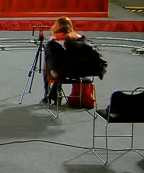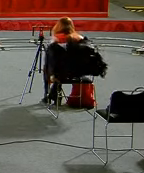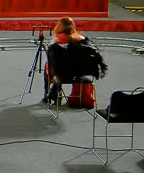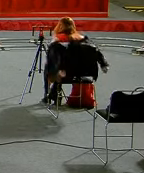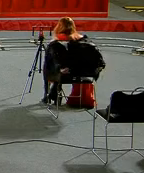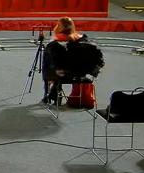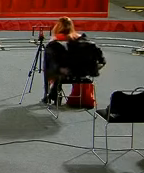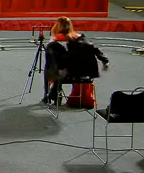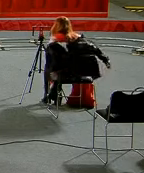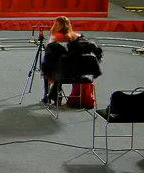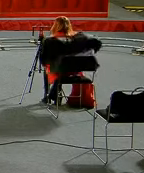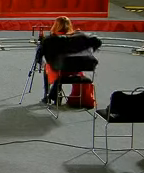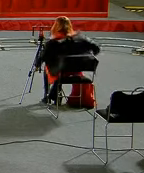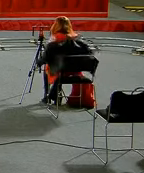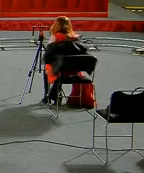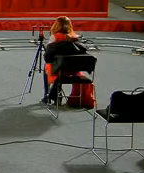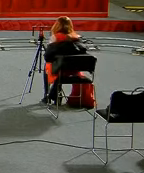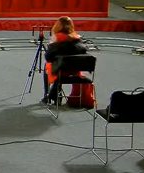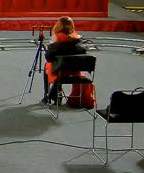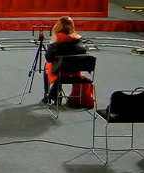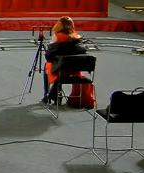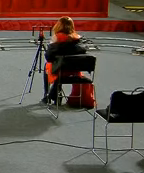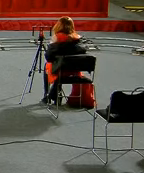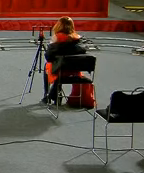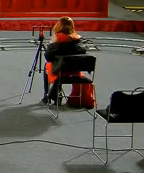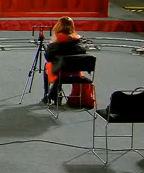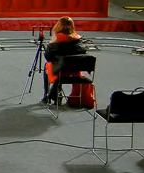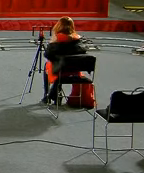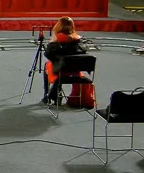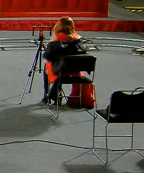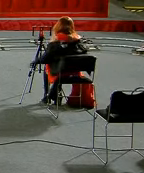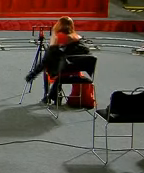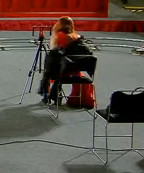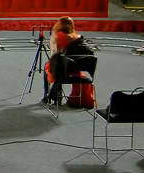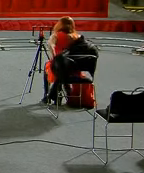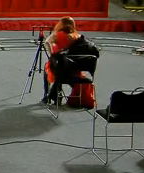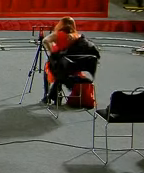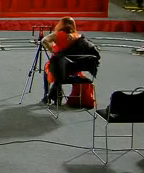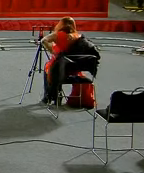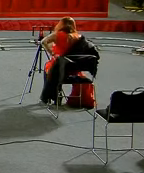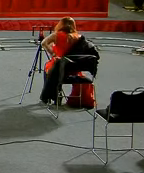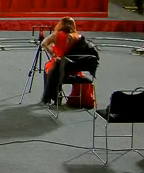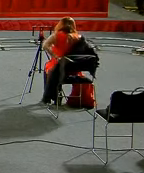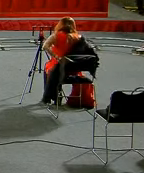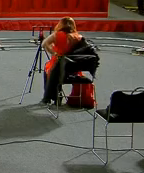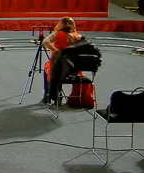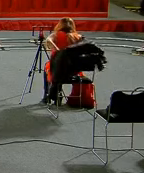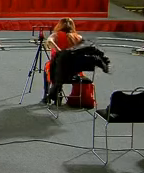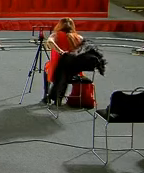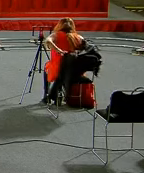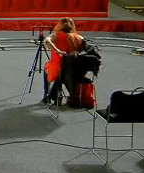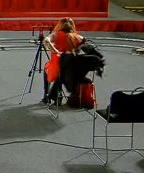Muy buenas tardes, buenas noches. Ahora me siento acá. Para que te sientas acá.